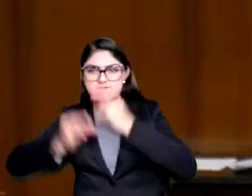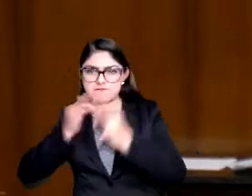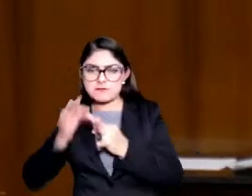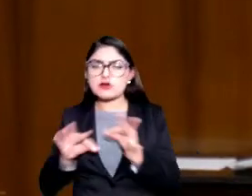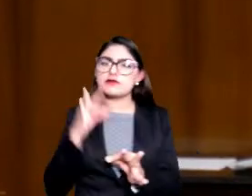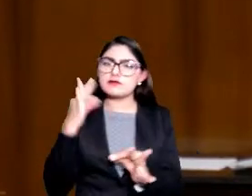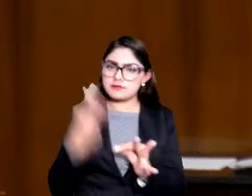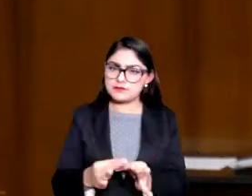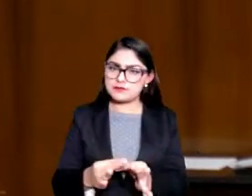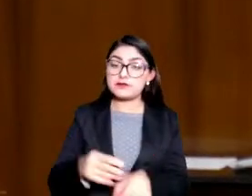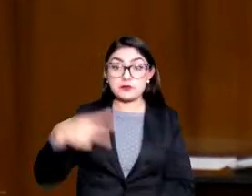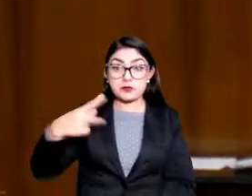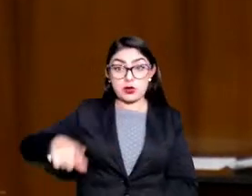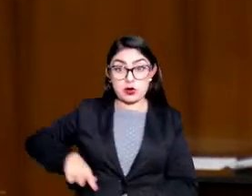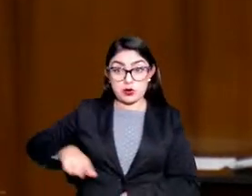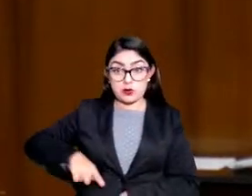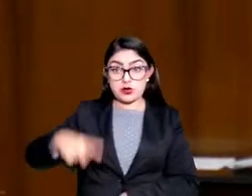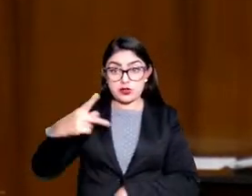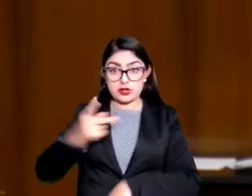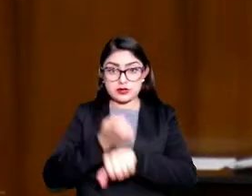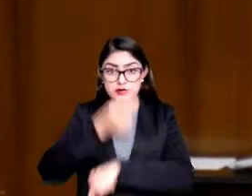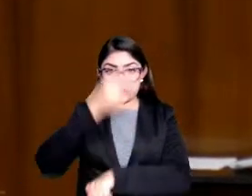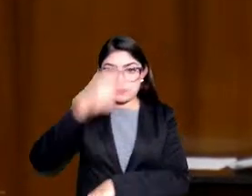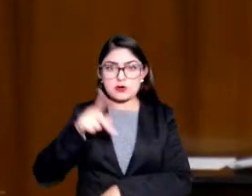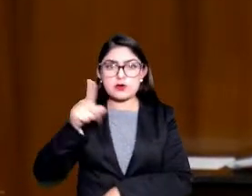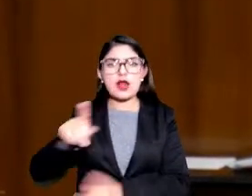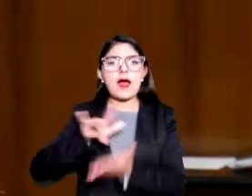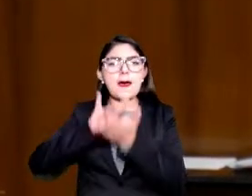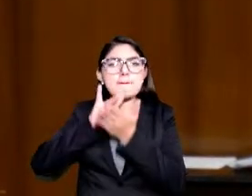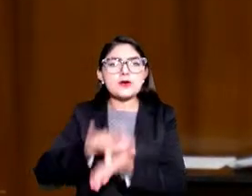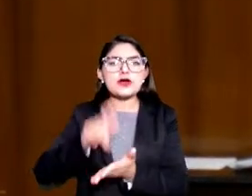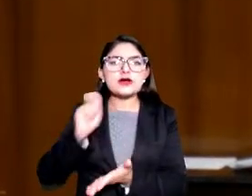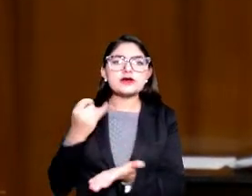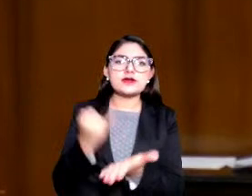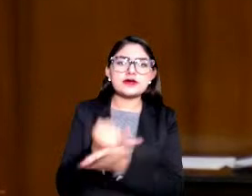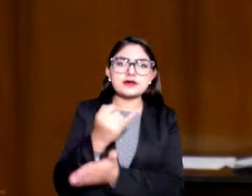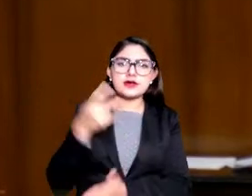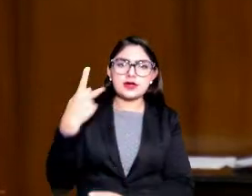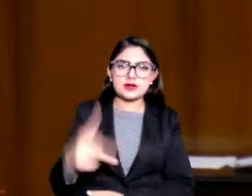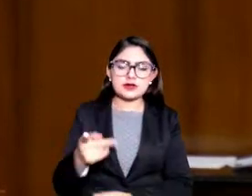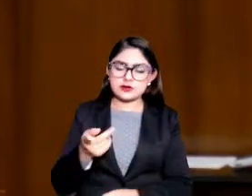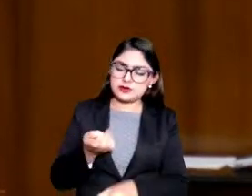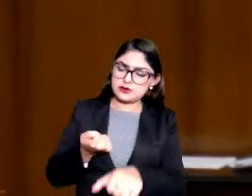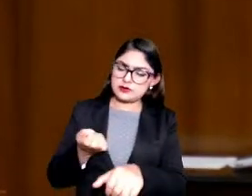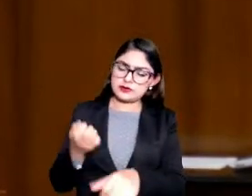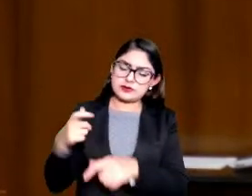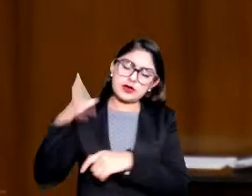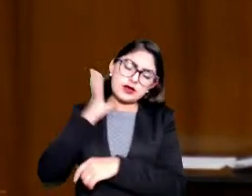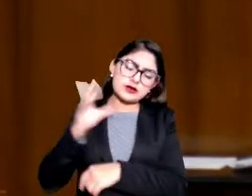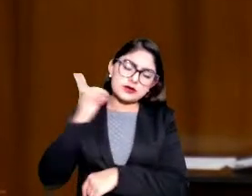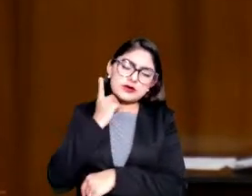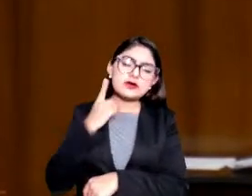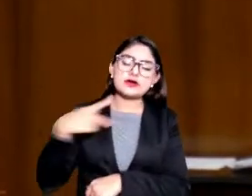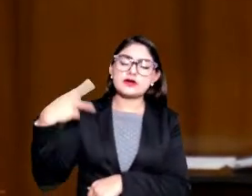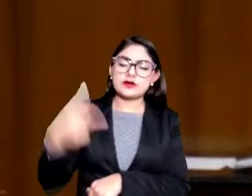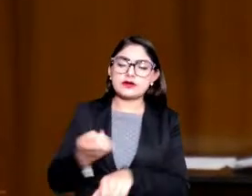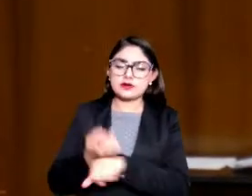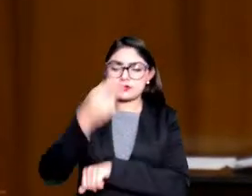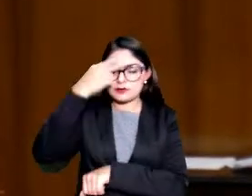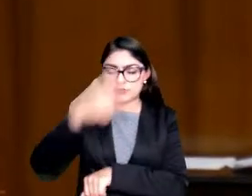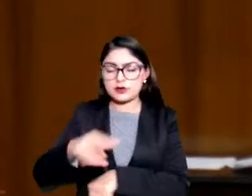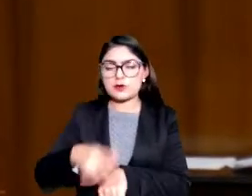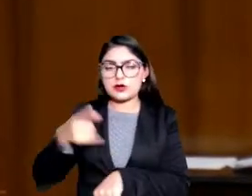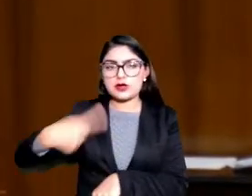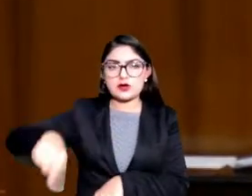respeta y acata la decisión tomada por esta legislatura, ya que estamos seguros que actuaron con todo momento por el bienestar de los y